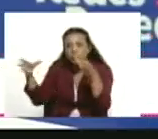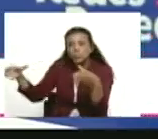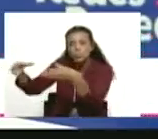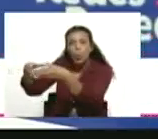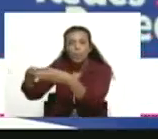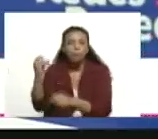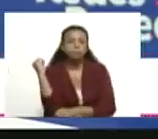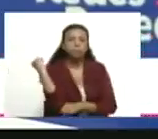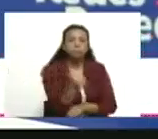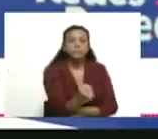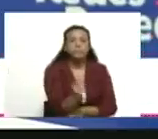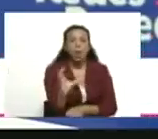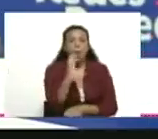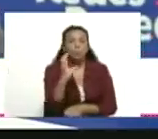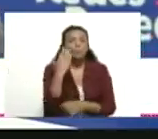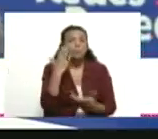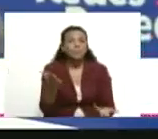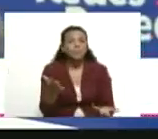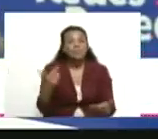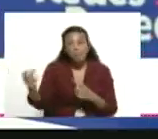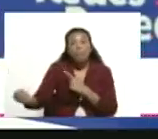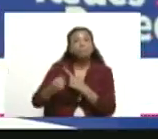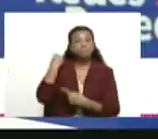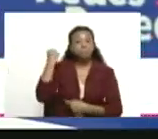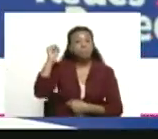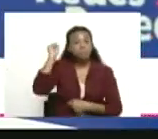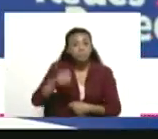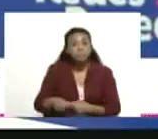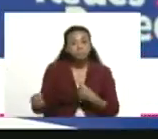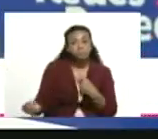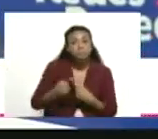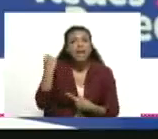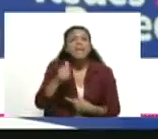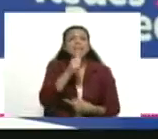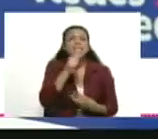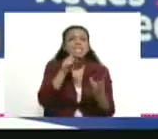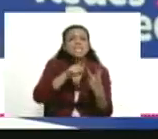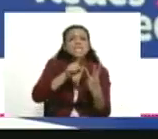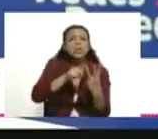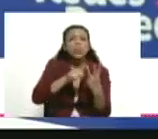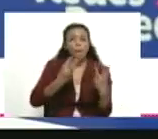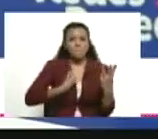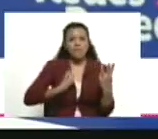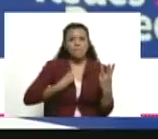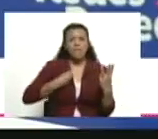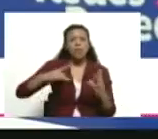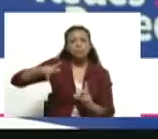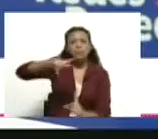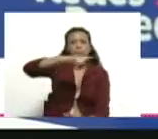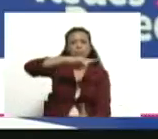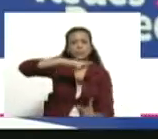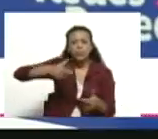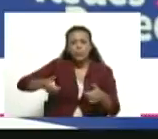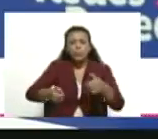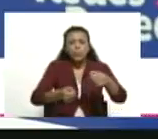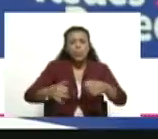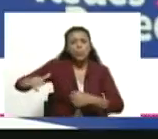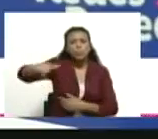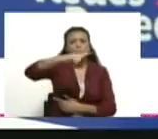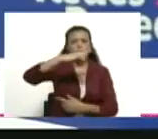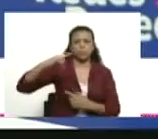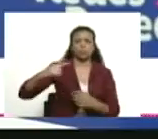y paramilitares de Colombia. Hemos sido víctimas. ¿Quién atentó contra mi vida con unos drones?